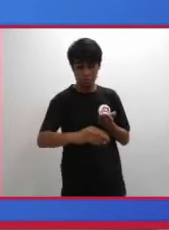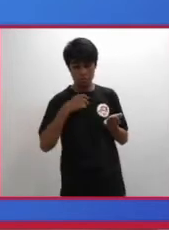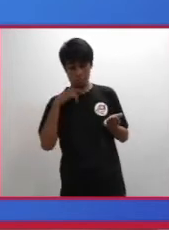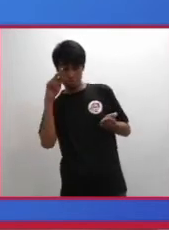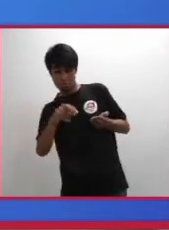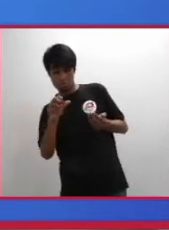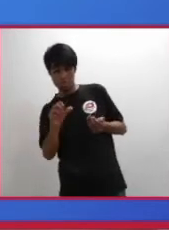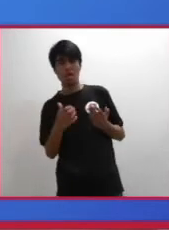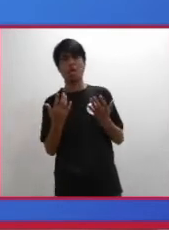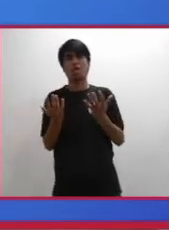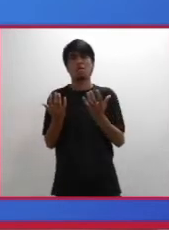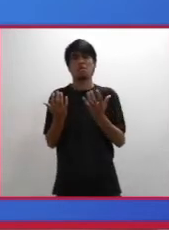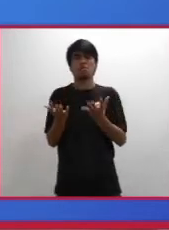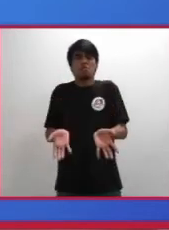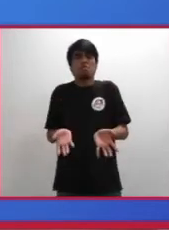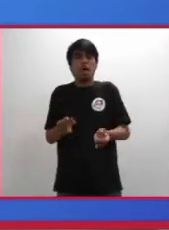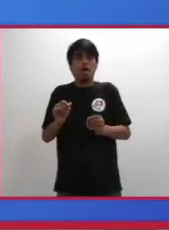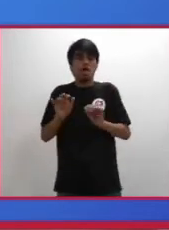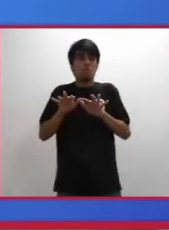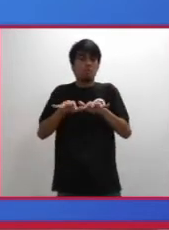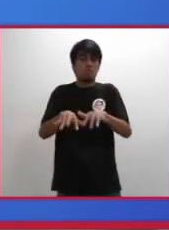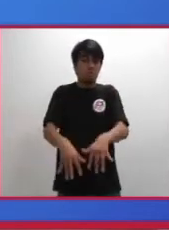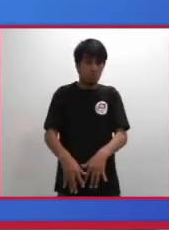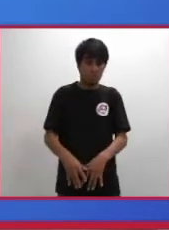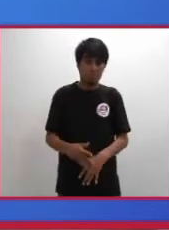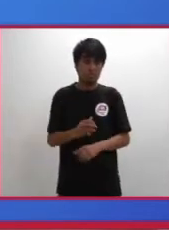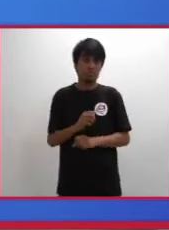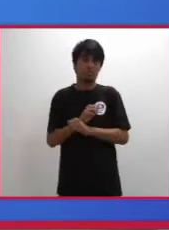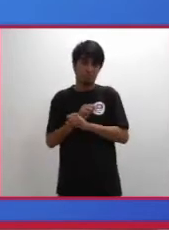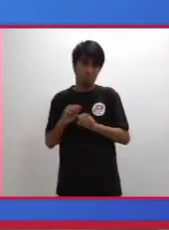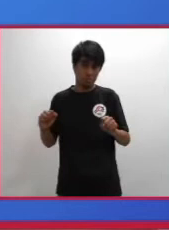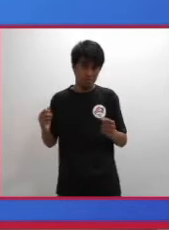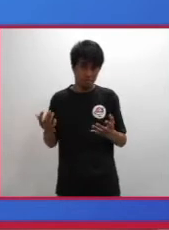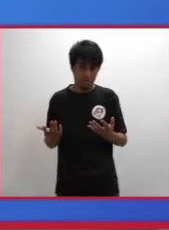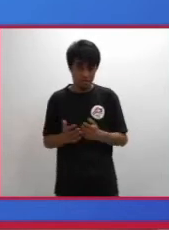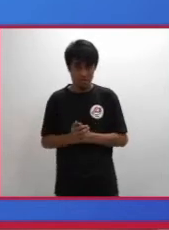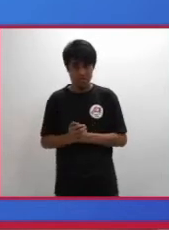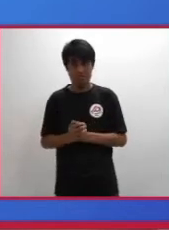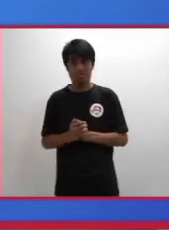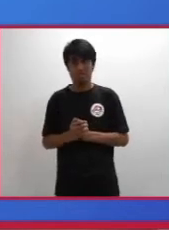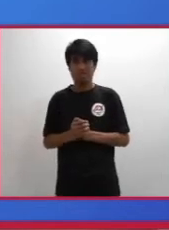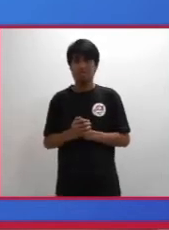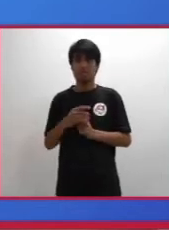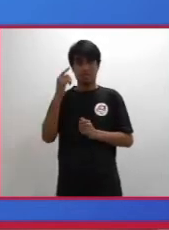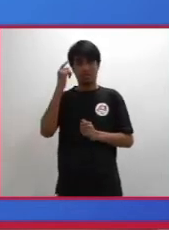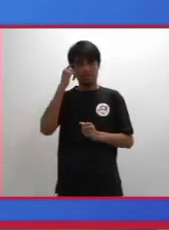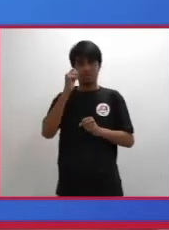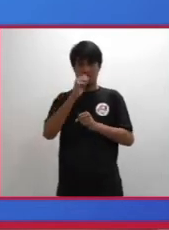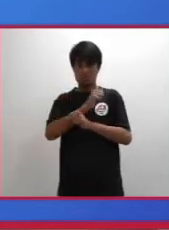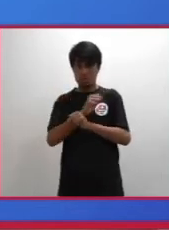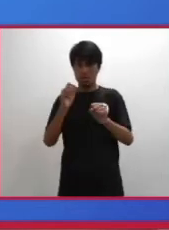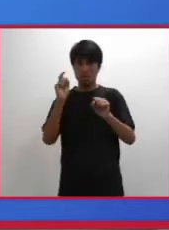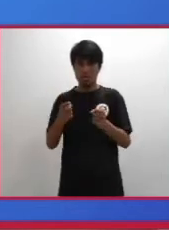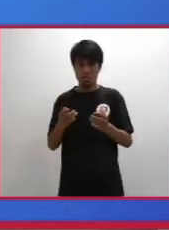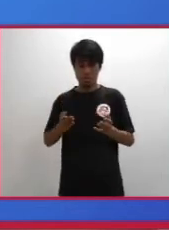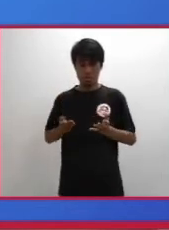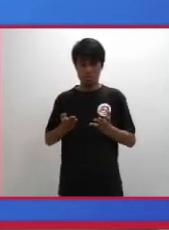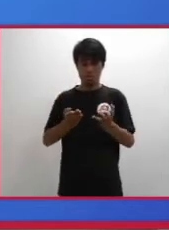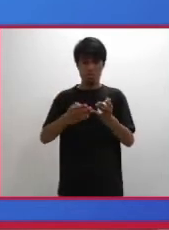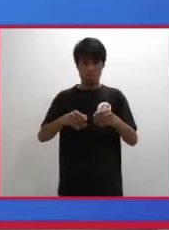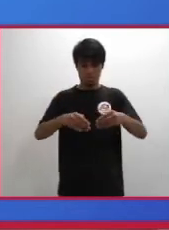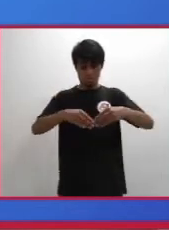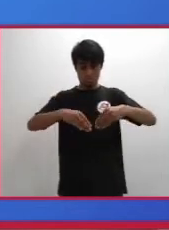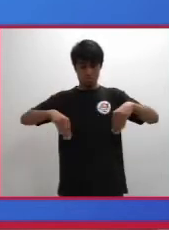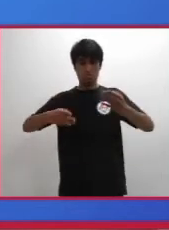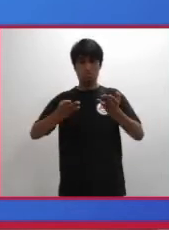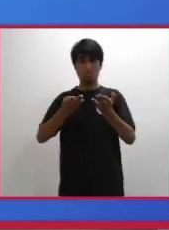¿Y qué puede pasar en este caso, por ejemplo? Como vimos también en el caso anterior, se puede desmoronar la superficie y caer